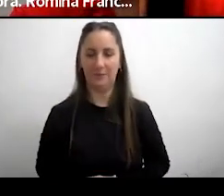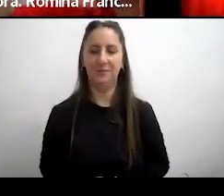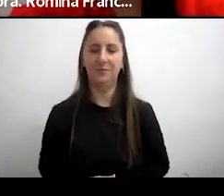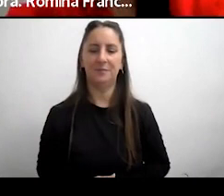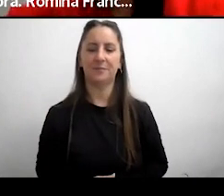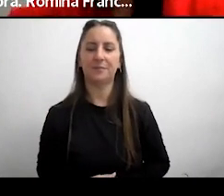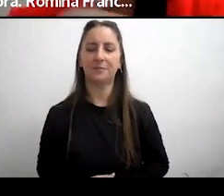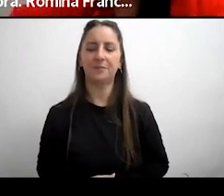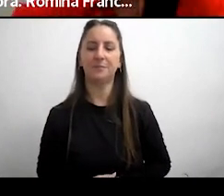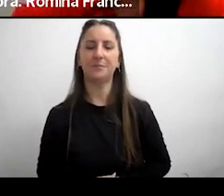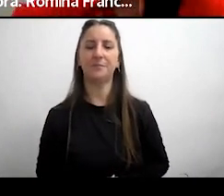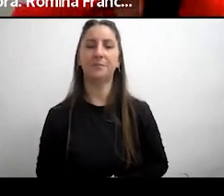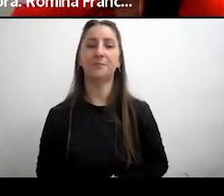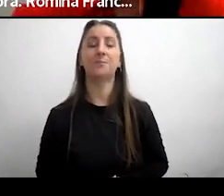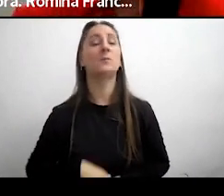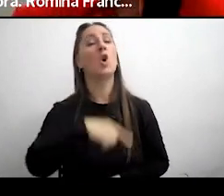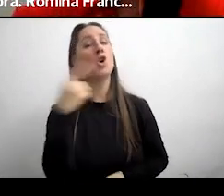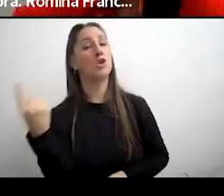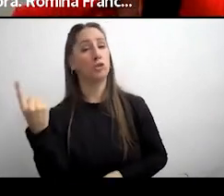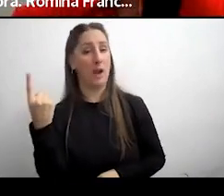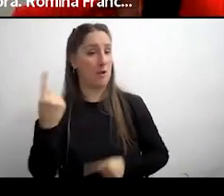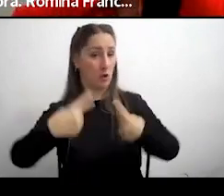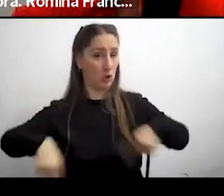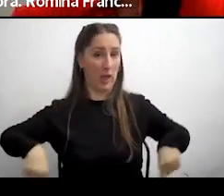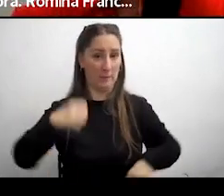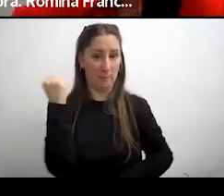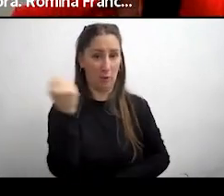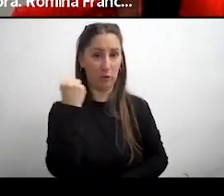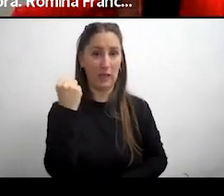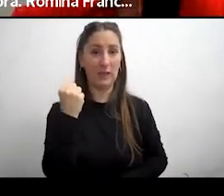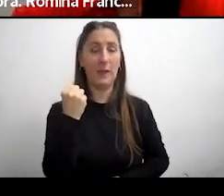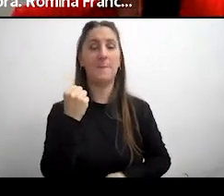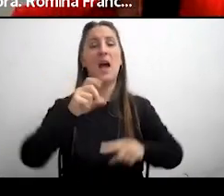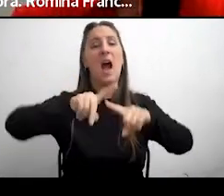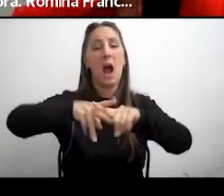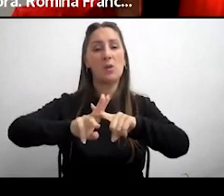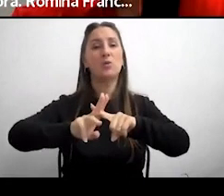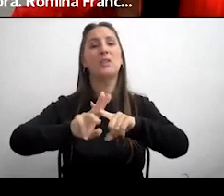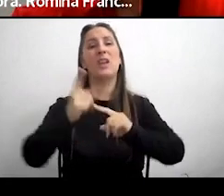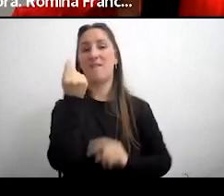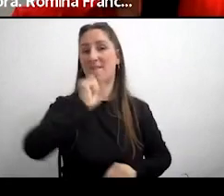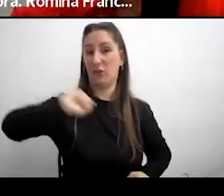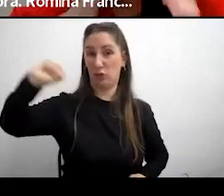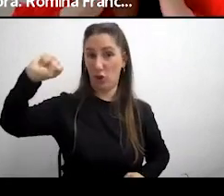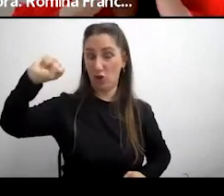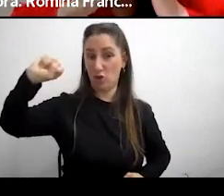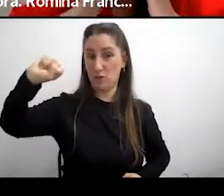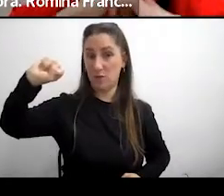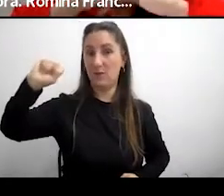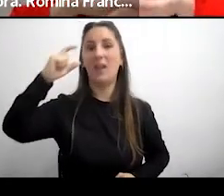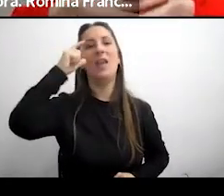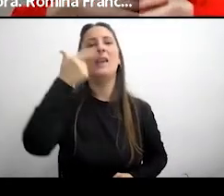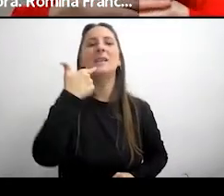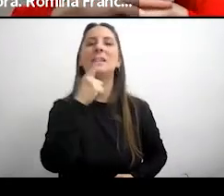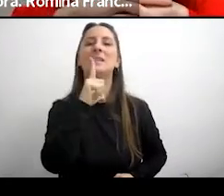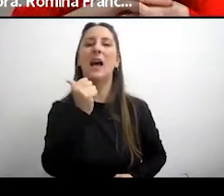Luego tenemos la otra parte importante del ajuste por inflación estático,